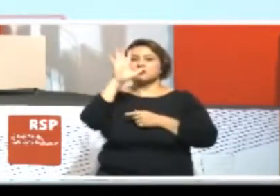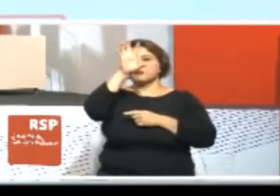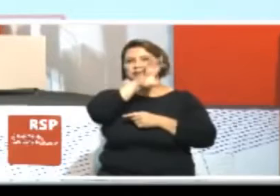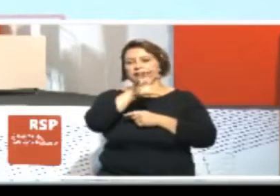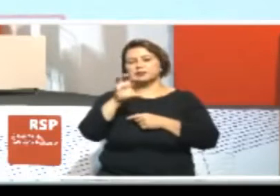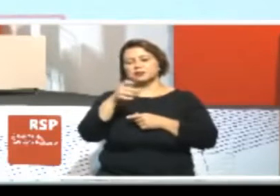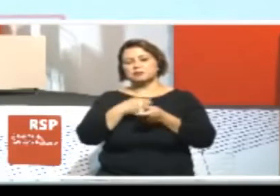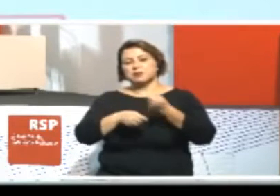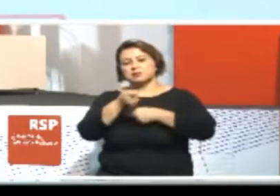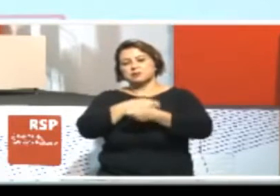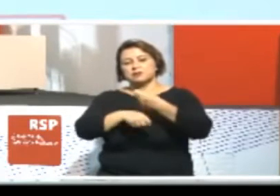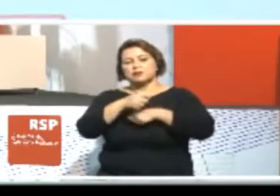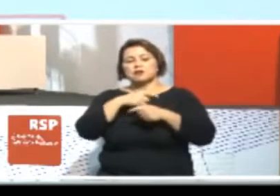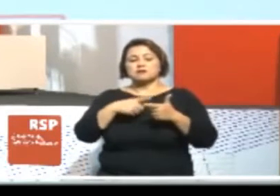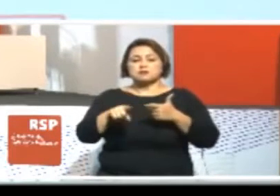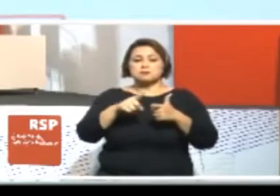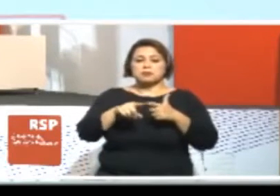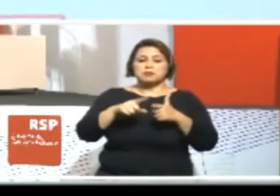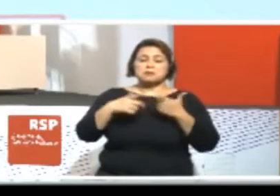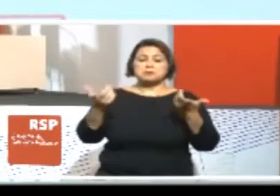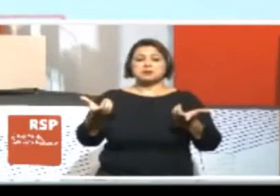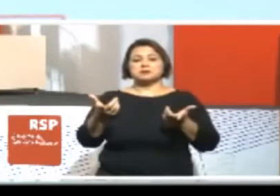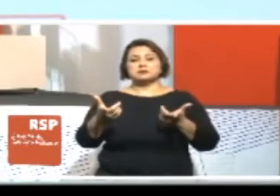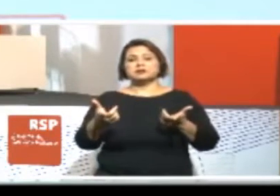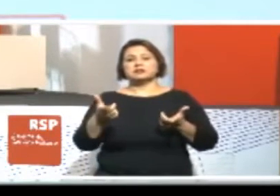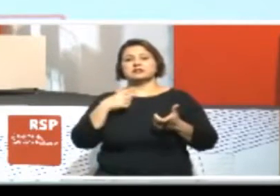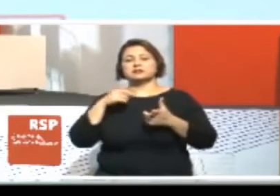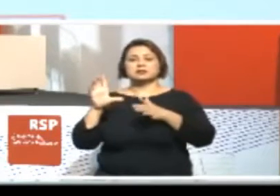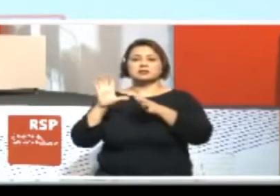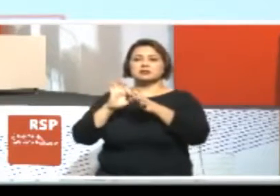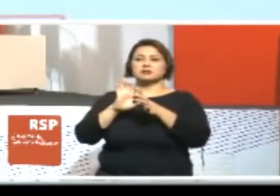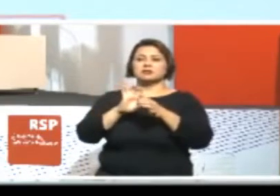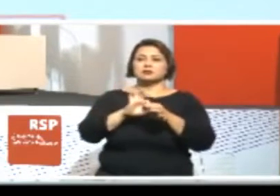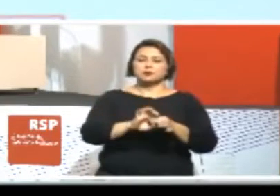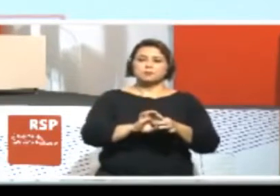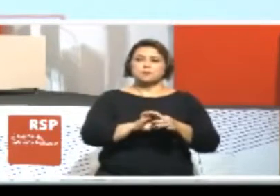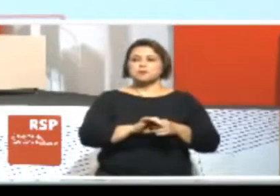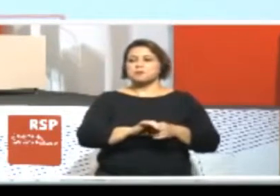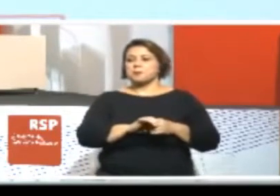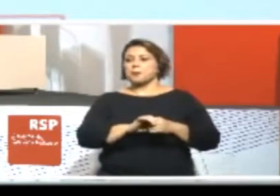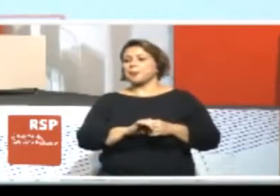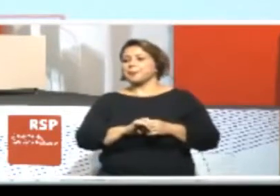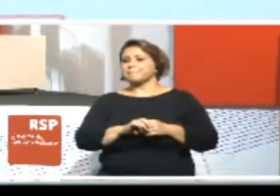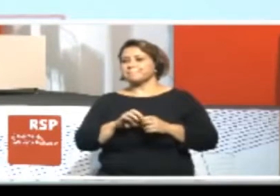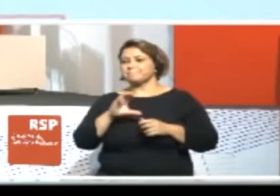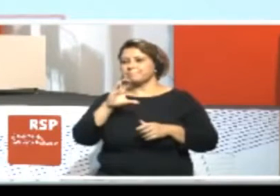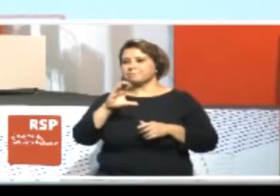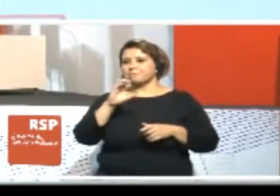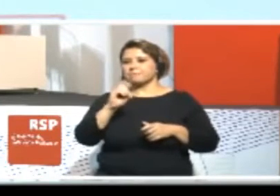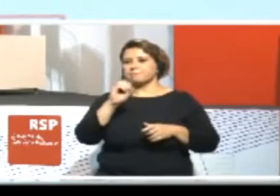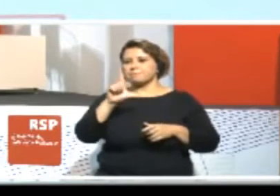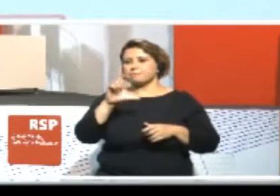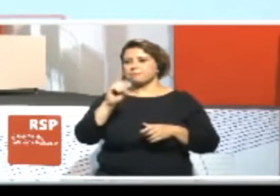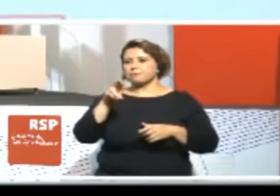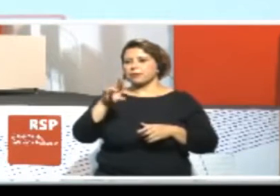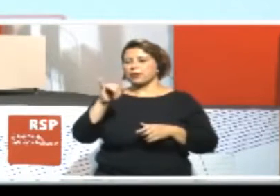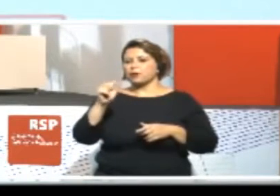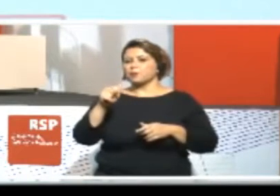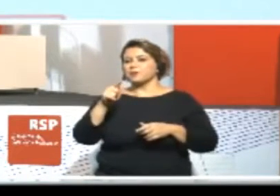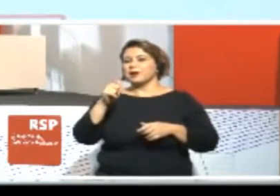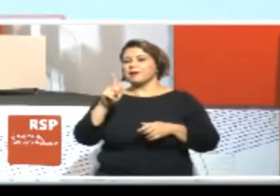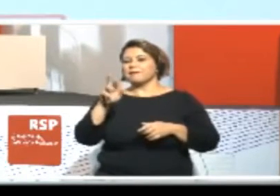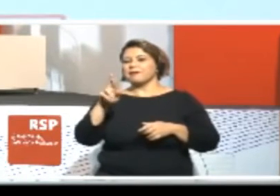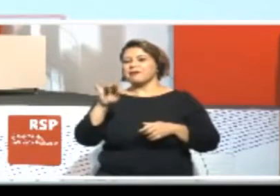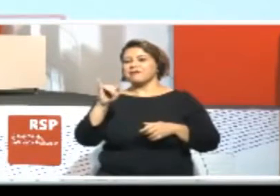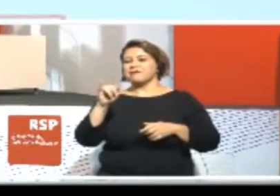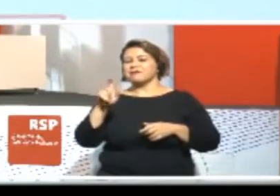momento, o los factores contextuales, como en el caso de Colombia, la guerrilla, o como en el caso de El Salvador. Uno de los factores